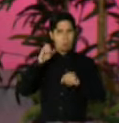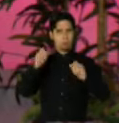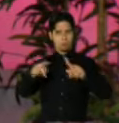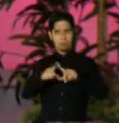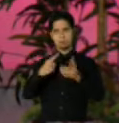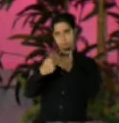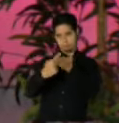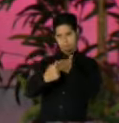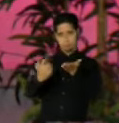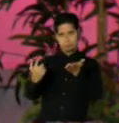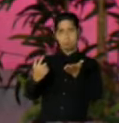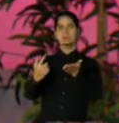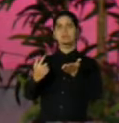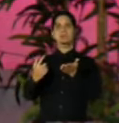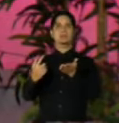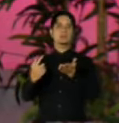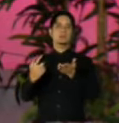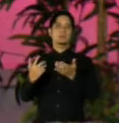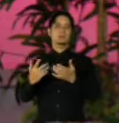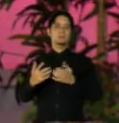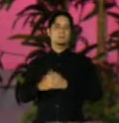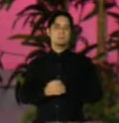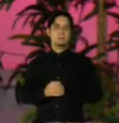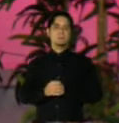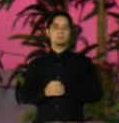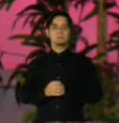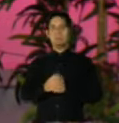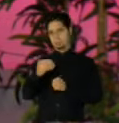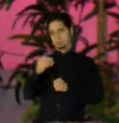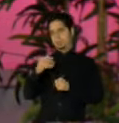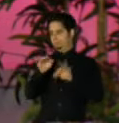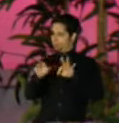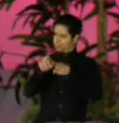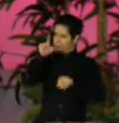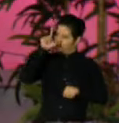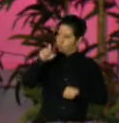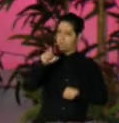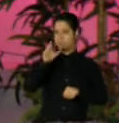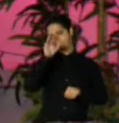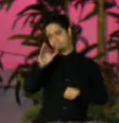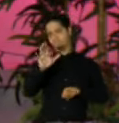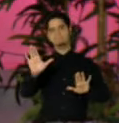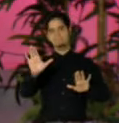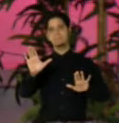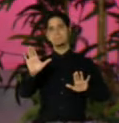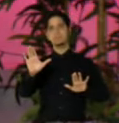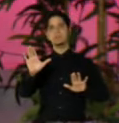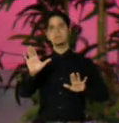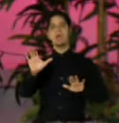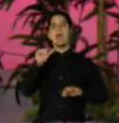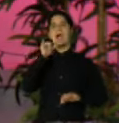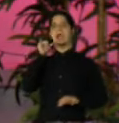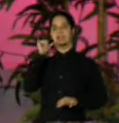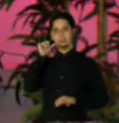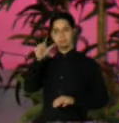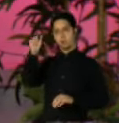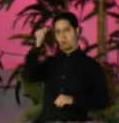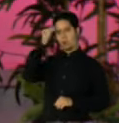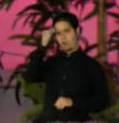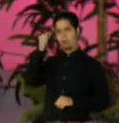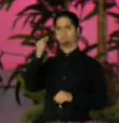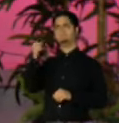sido la costumbre durante estos encuentros. Y tengo que preguntarle, doctor Segundo Rodríguez, por las declaraciones de ayer de la gobernadora sobre